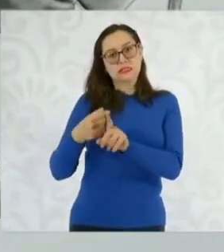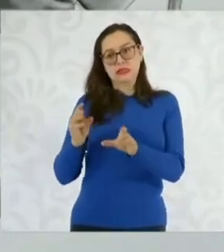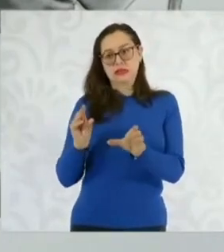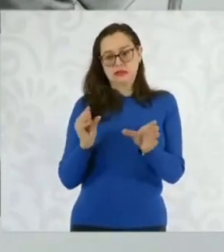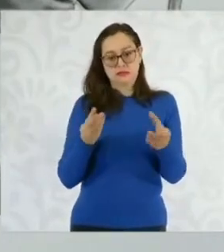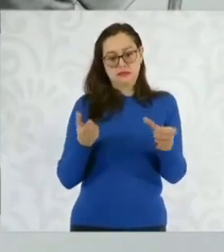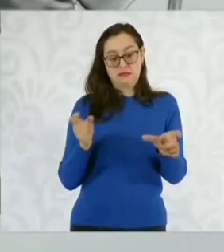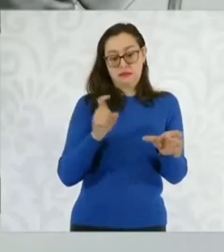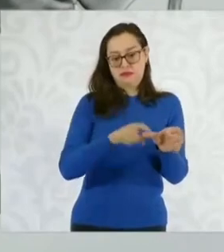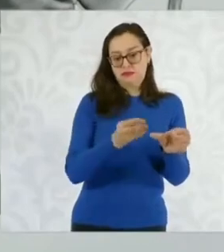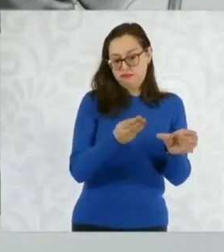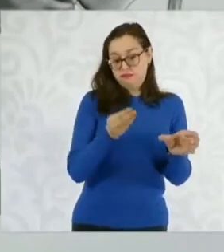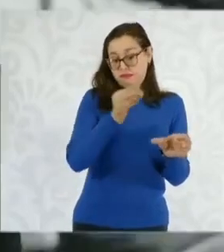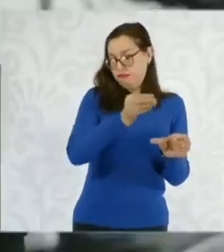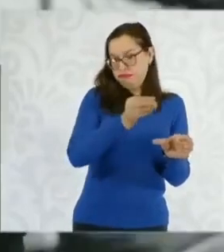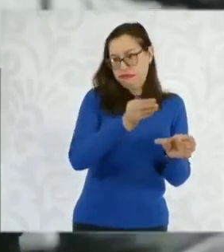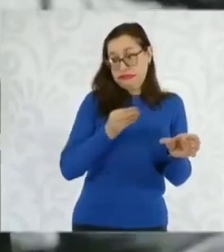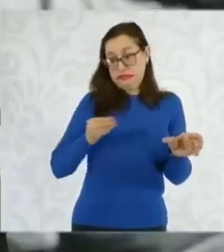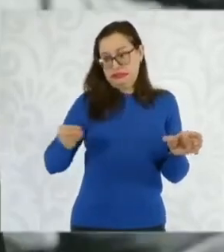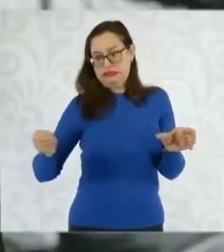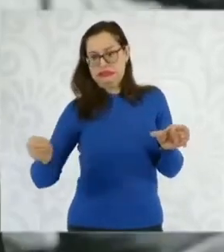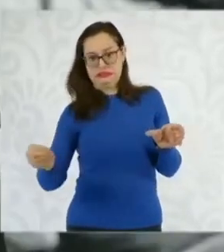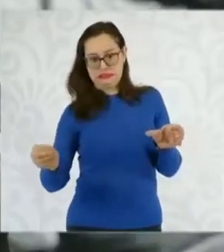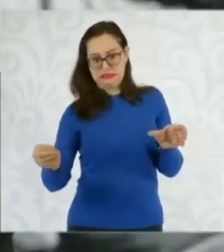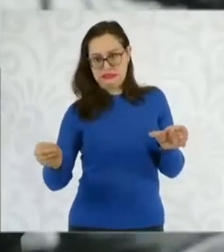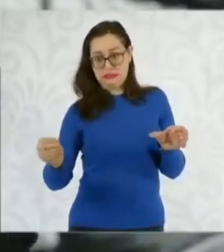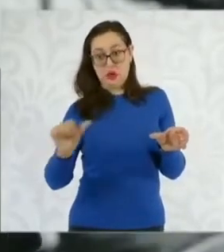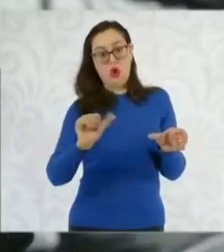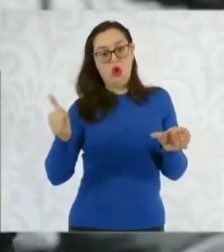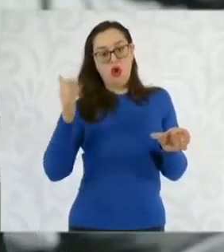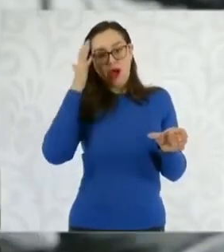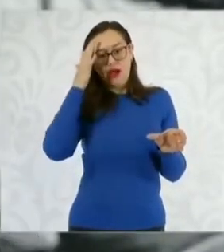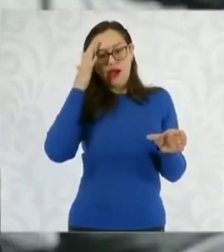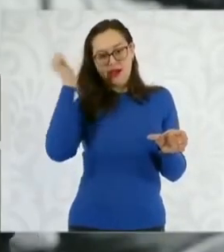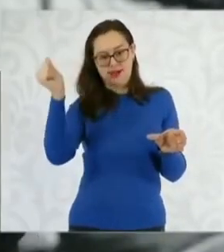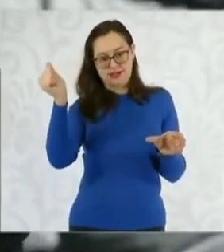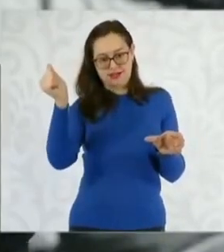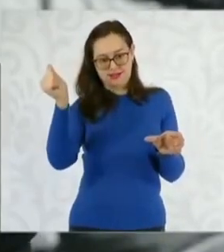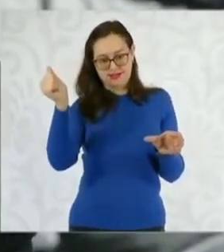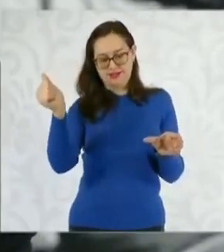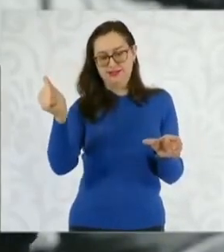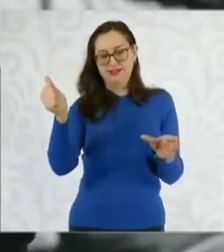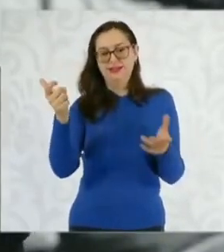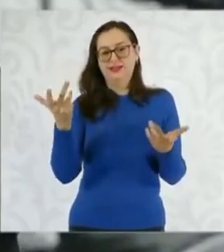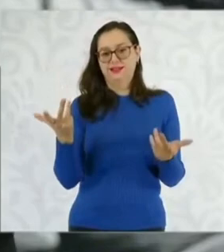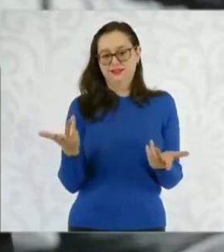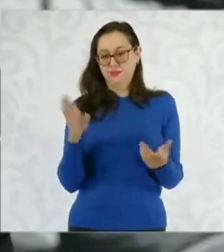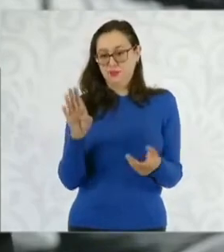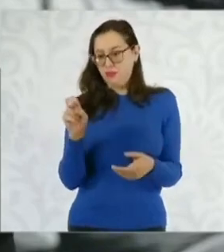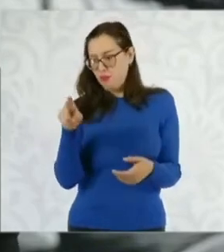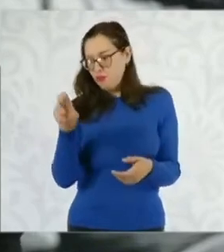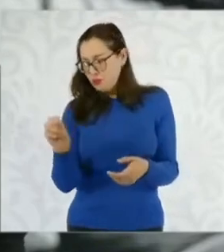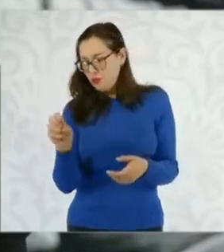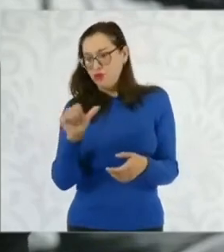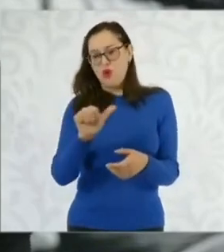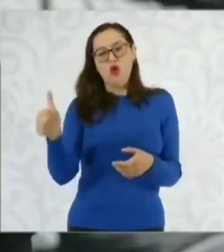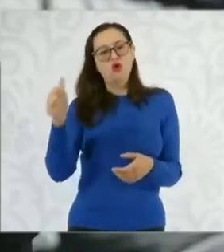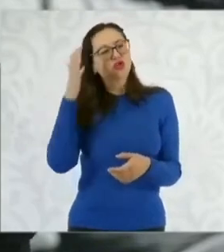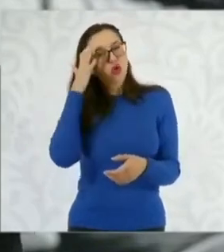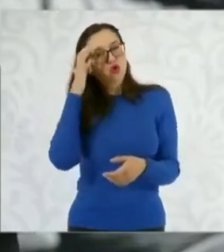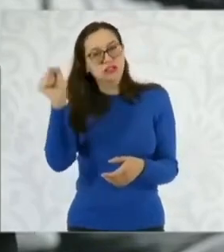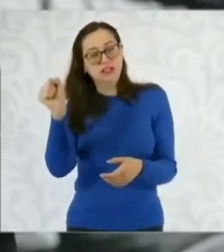Porque si a alguien le están pagando por fuera o con otro concepto de bono de puntualidad o de cualquier otra